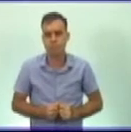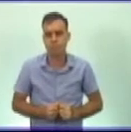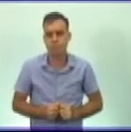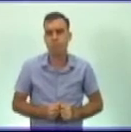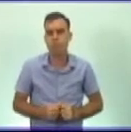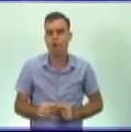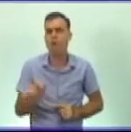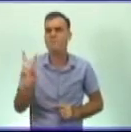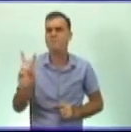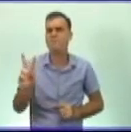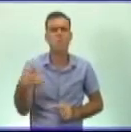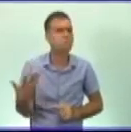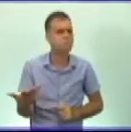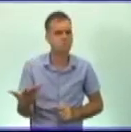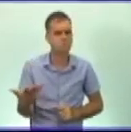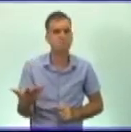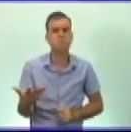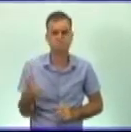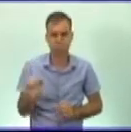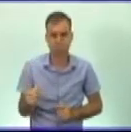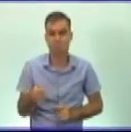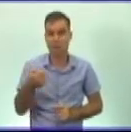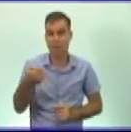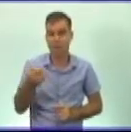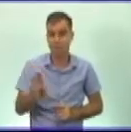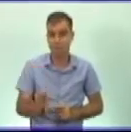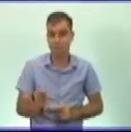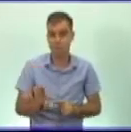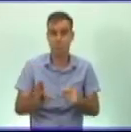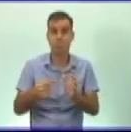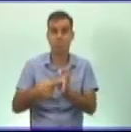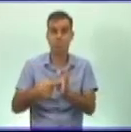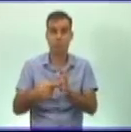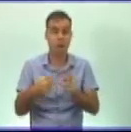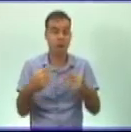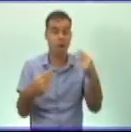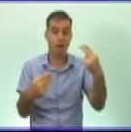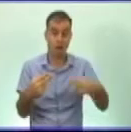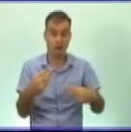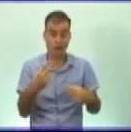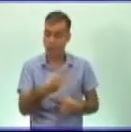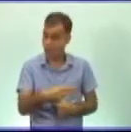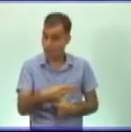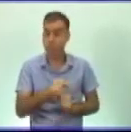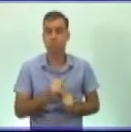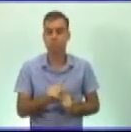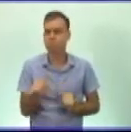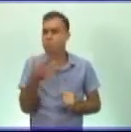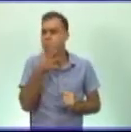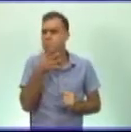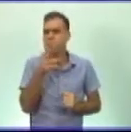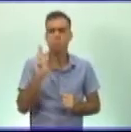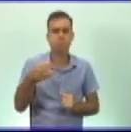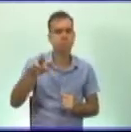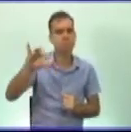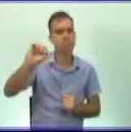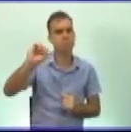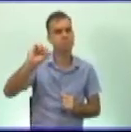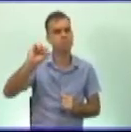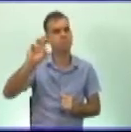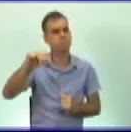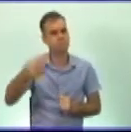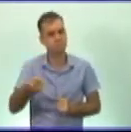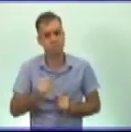área de la base por altura, recuerden, muy similar al prisma. ¿Qué sucede? Que la base de un cilindro es un